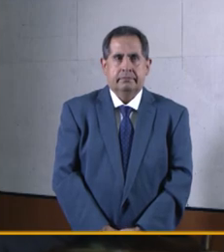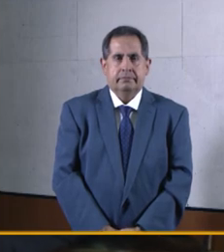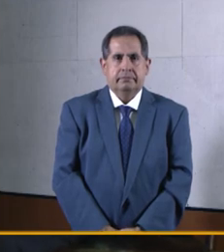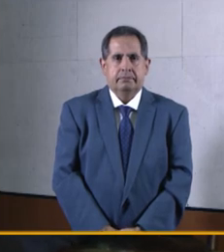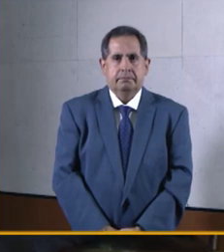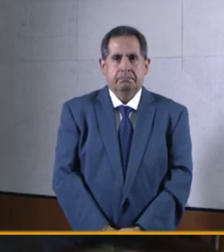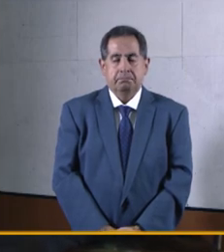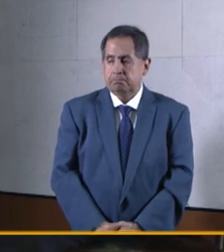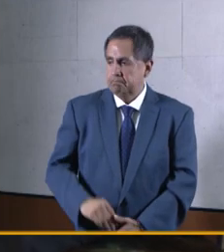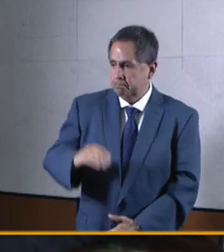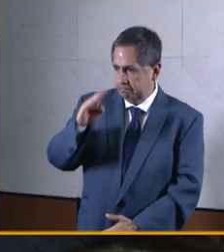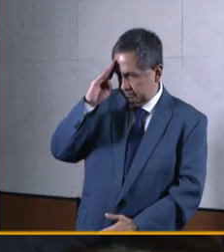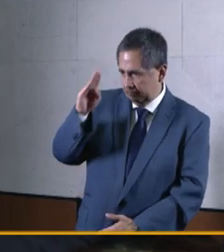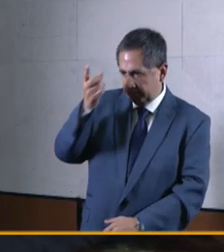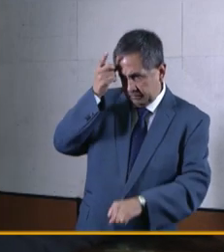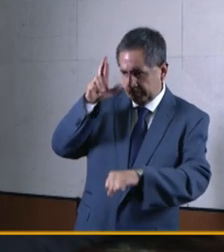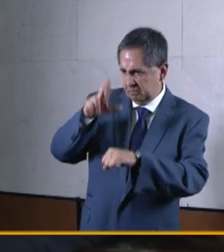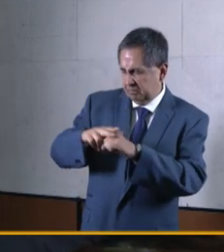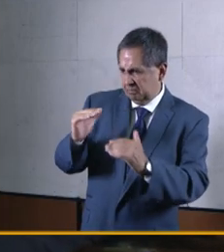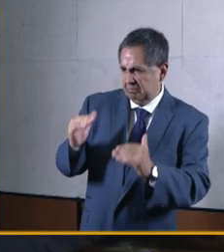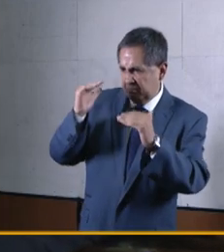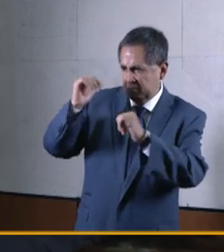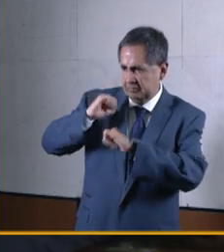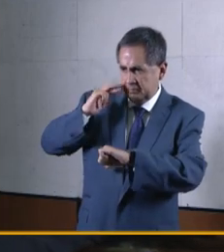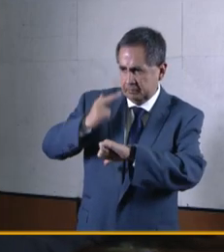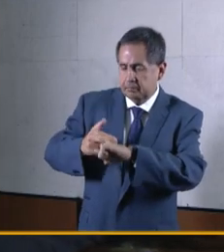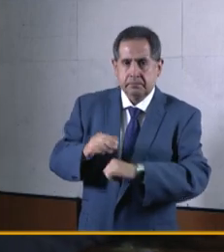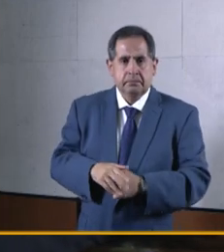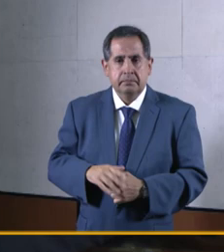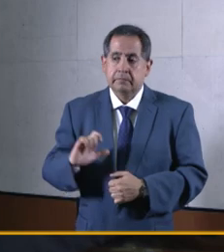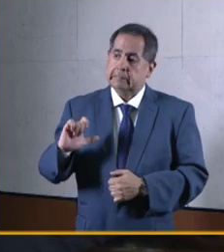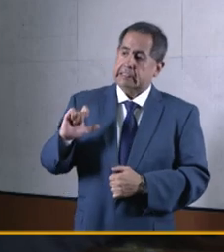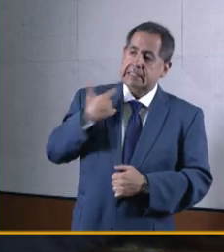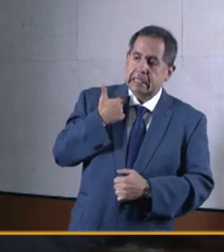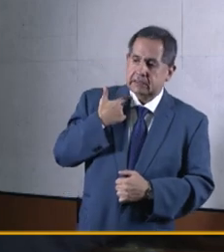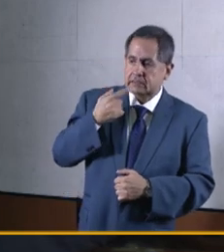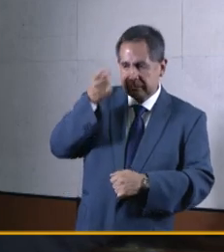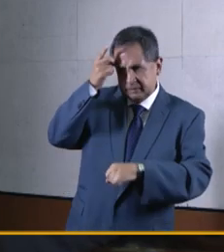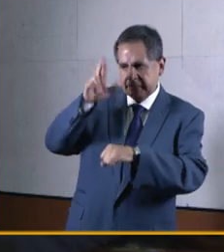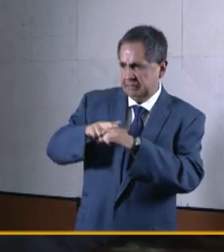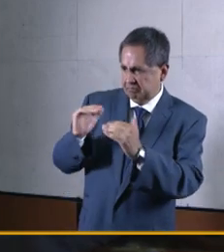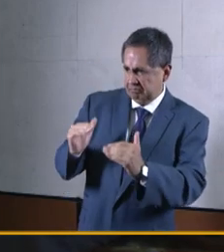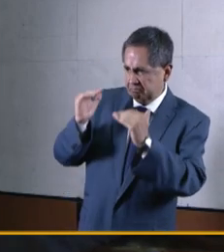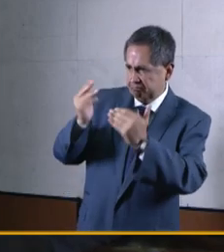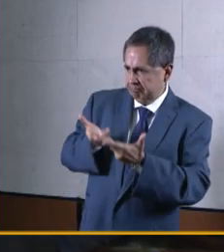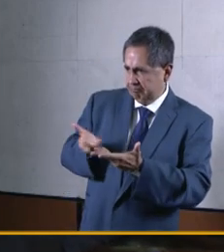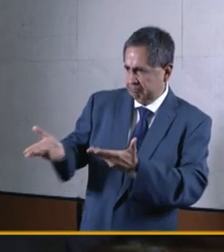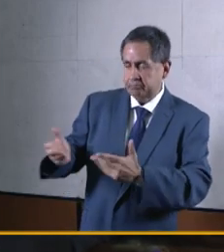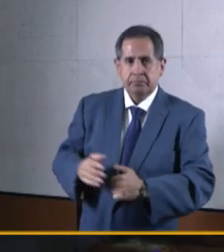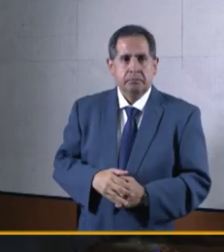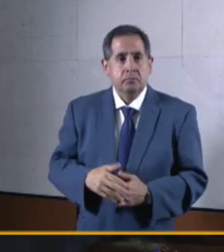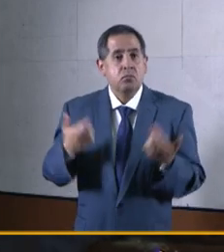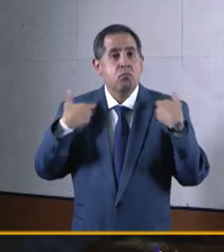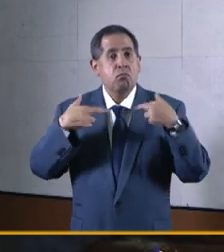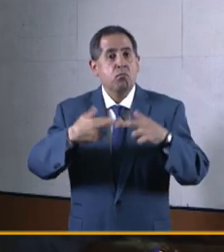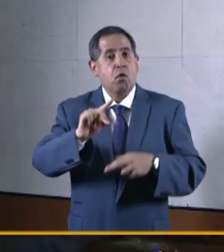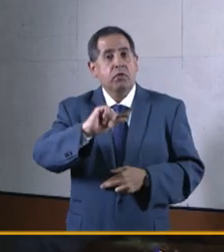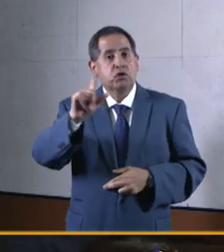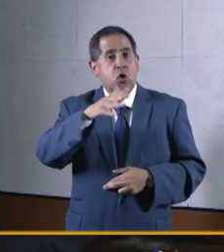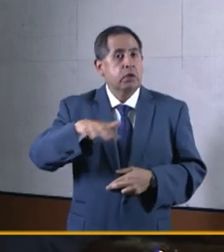señor rector señores ex rectores profesores